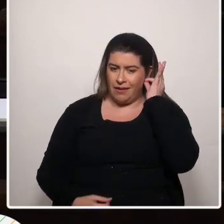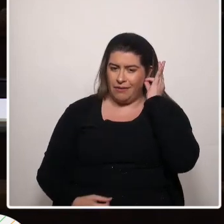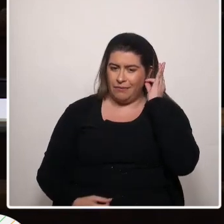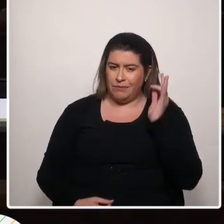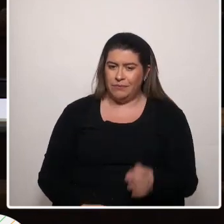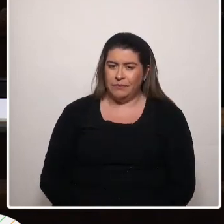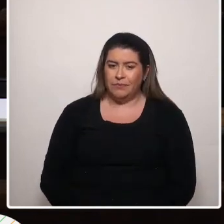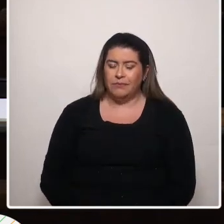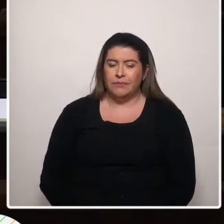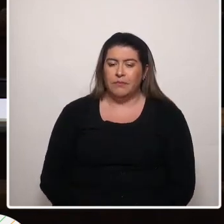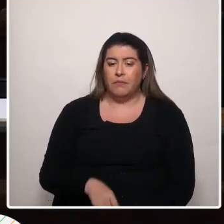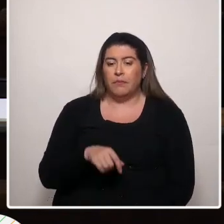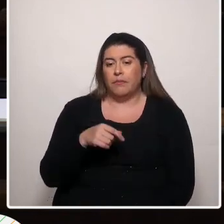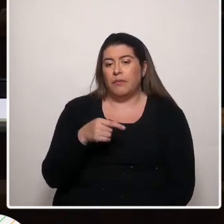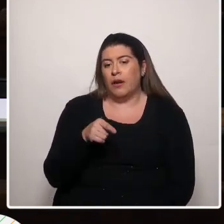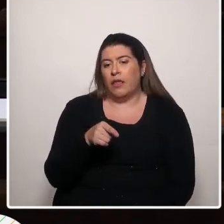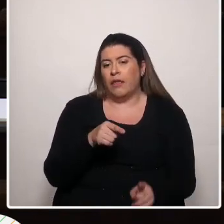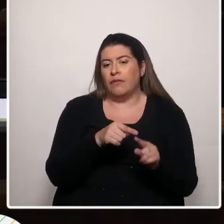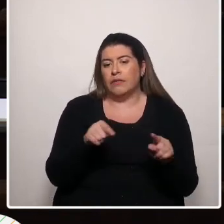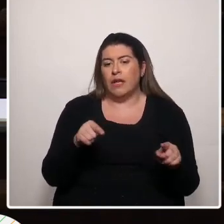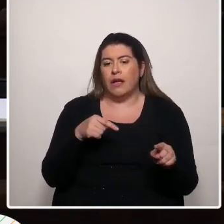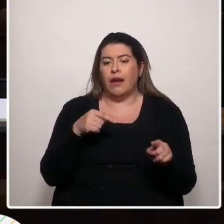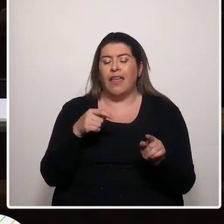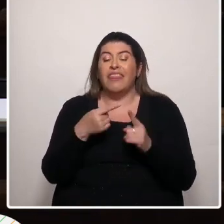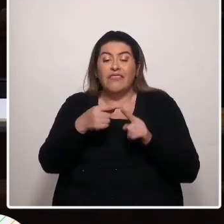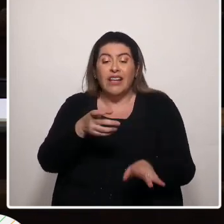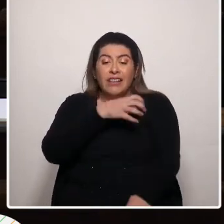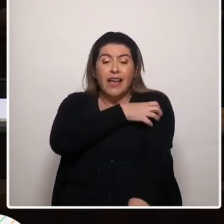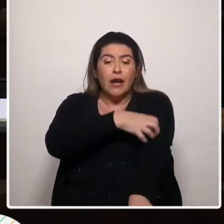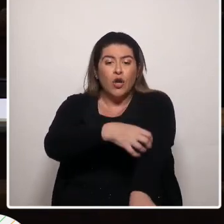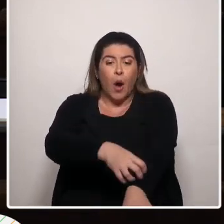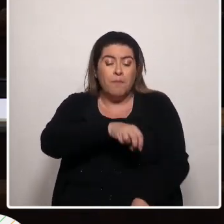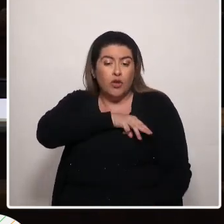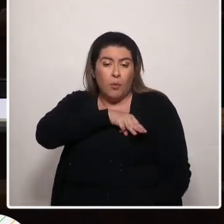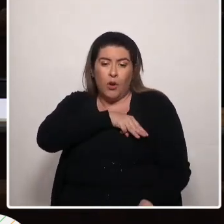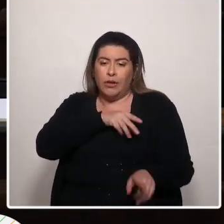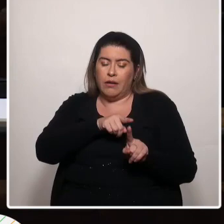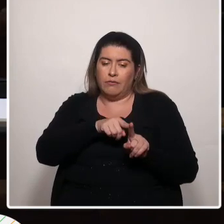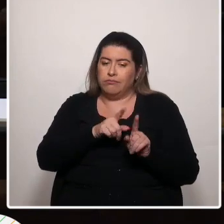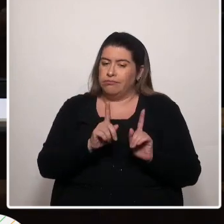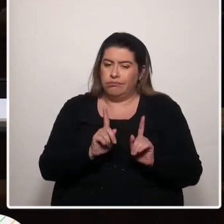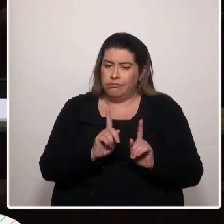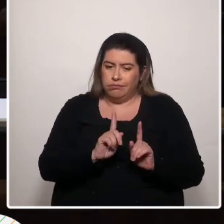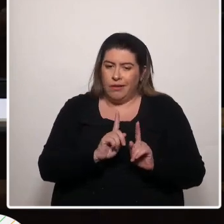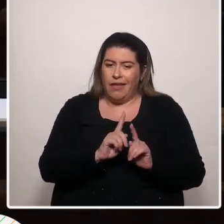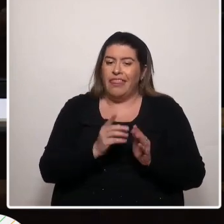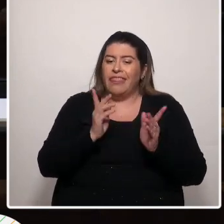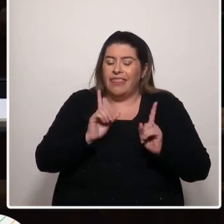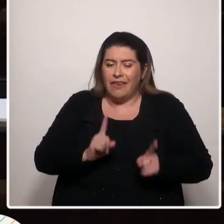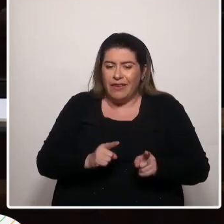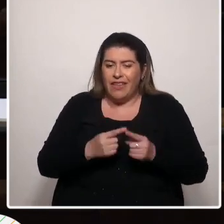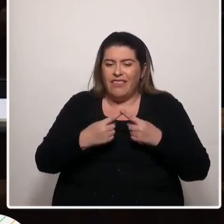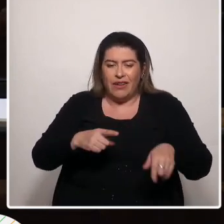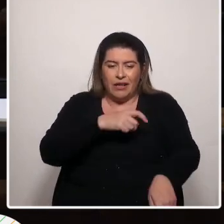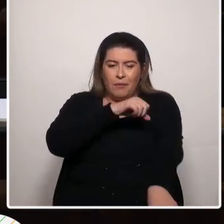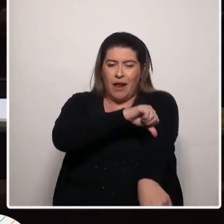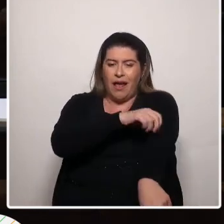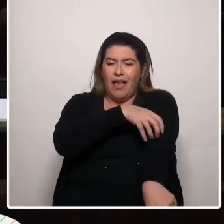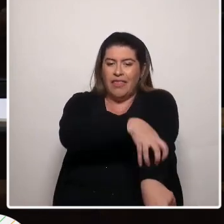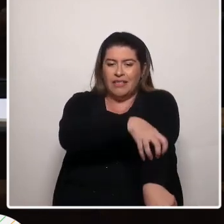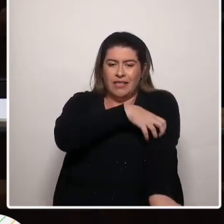los dos convencionales debe ser de una región distinta a la metropolitana para asegurar justamente el principio de descentralización. Gracias, señor